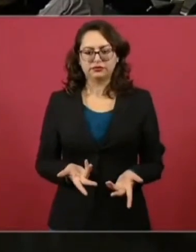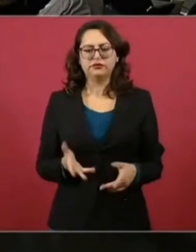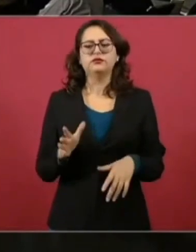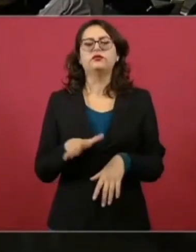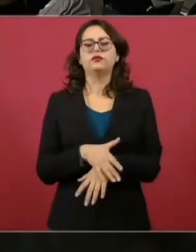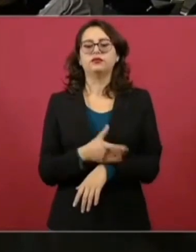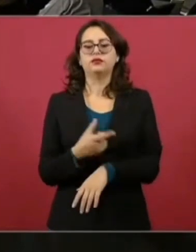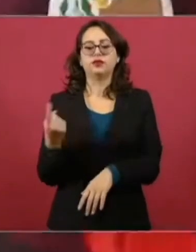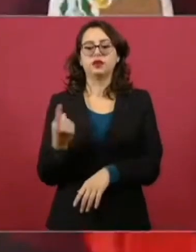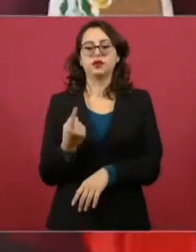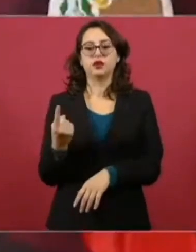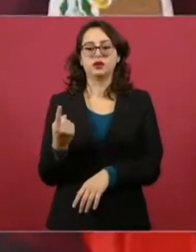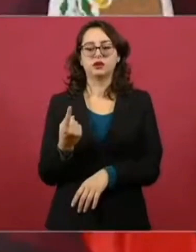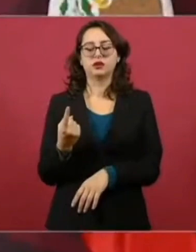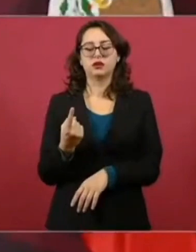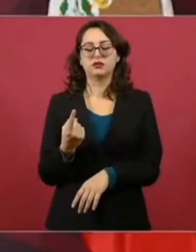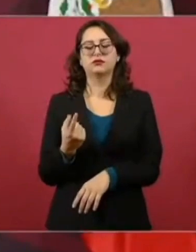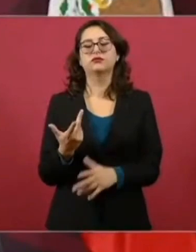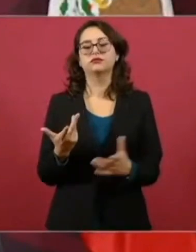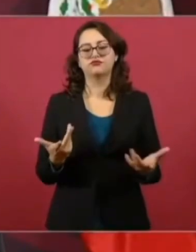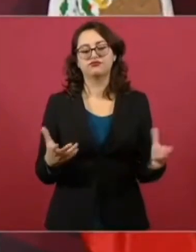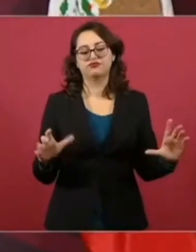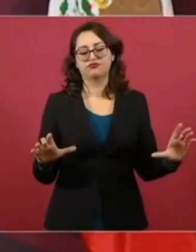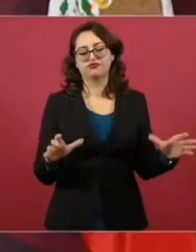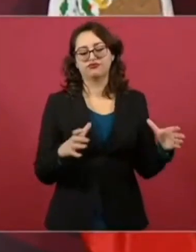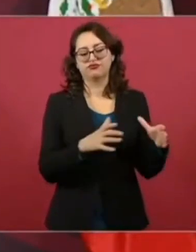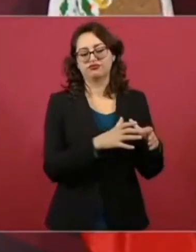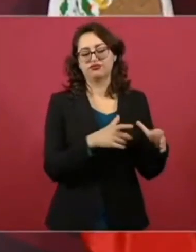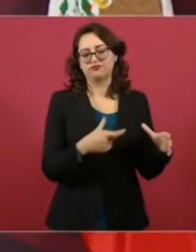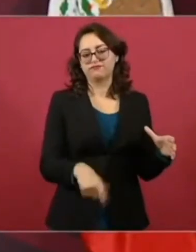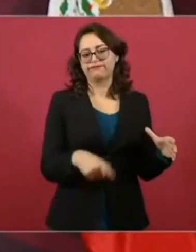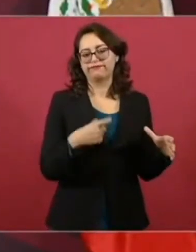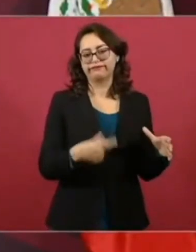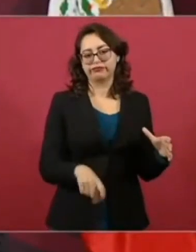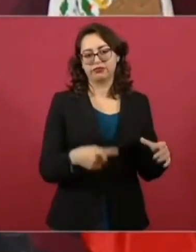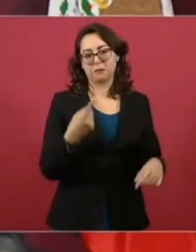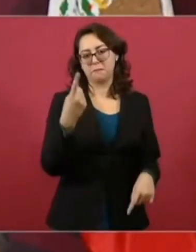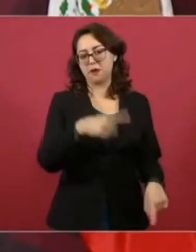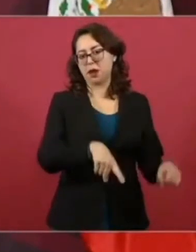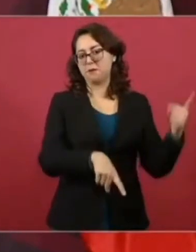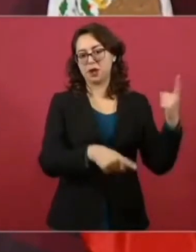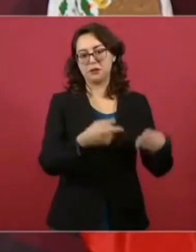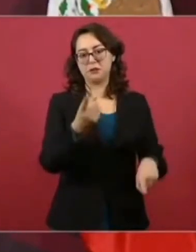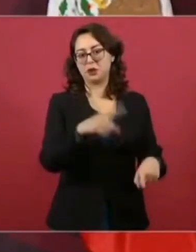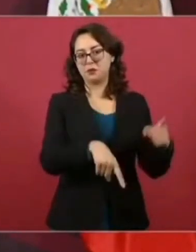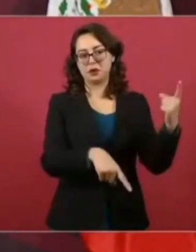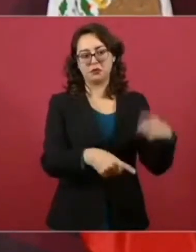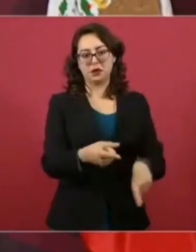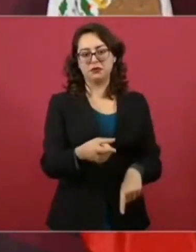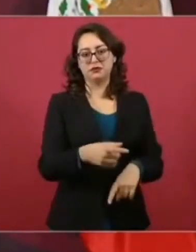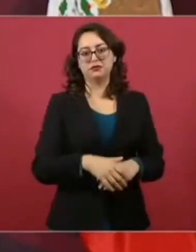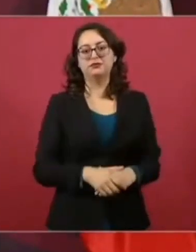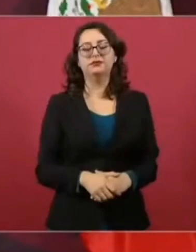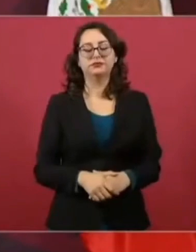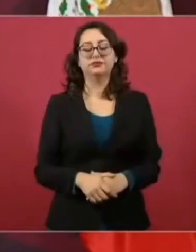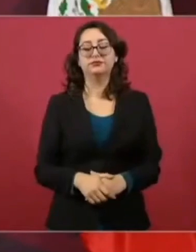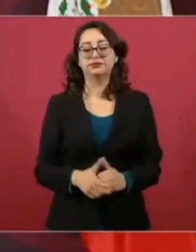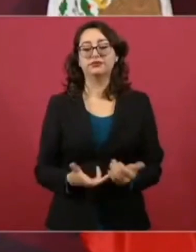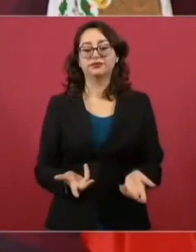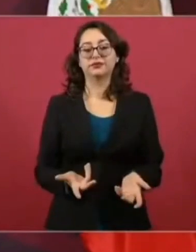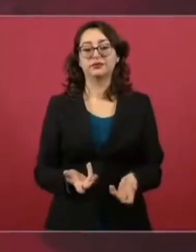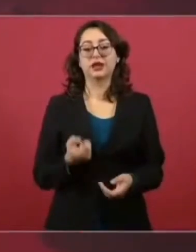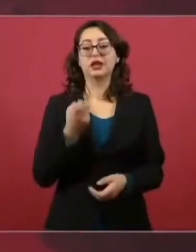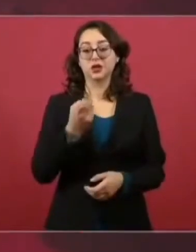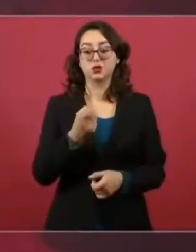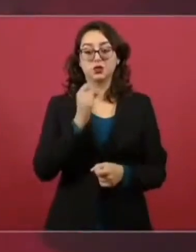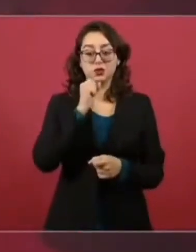obedeciendo los intereses de la oligarquía de entonces. De ahí viene aquella frase también